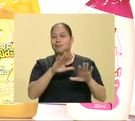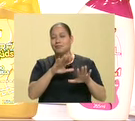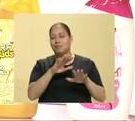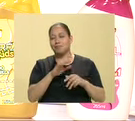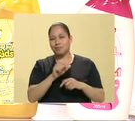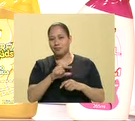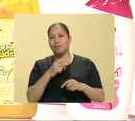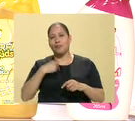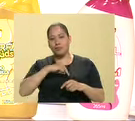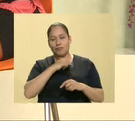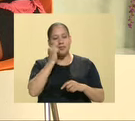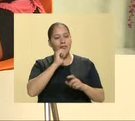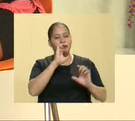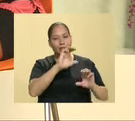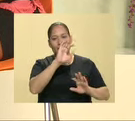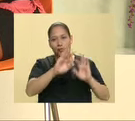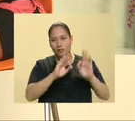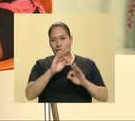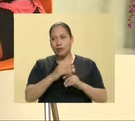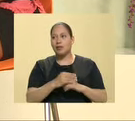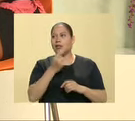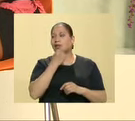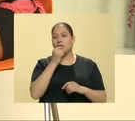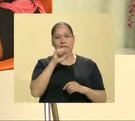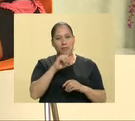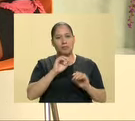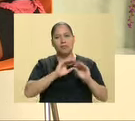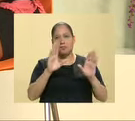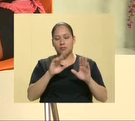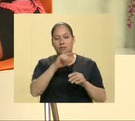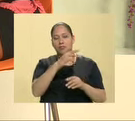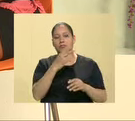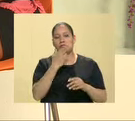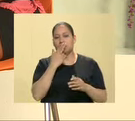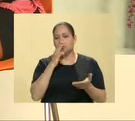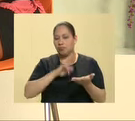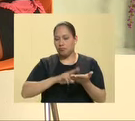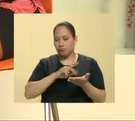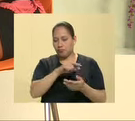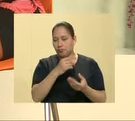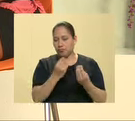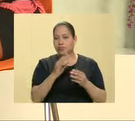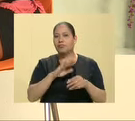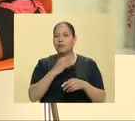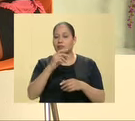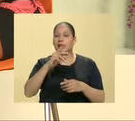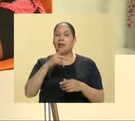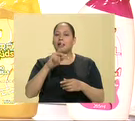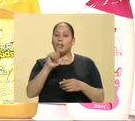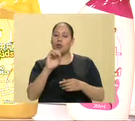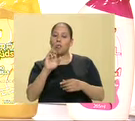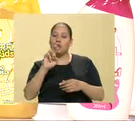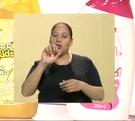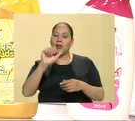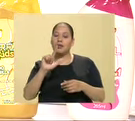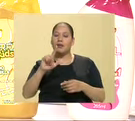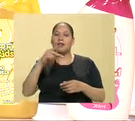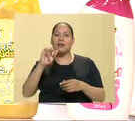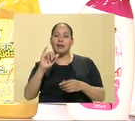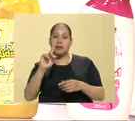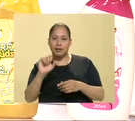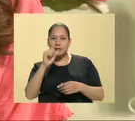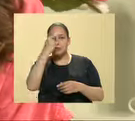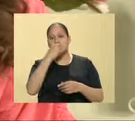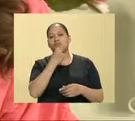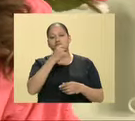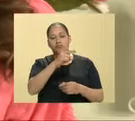que vamos a querer cuidarlos siempre. Los niños, por supuesto que también lo valen muchísimo, y es por eso que L'Oréal Kids es para todos ellos. Claro, porque como bien lo